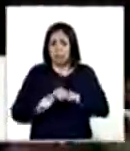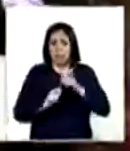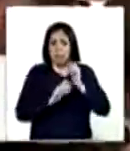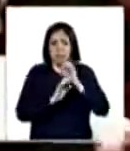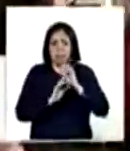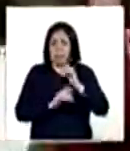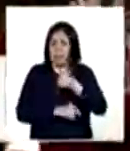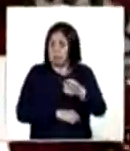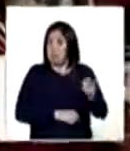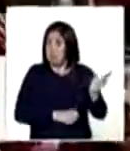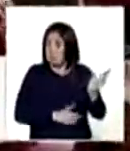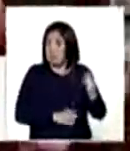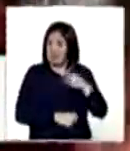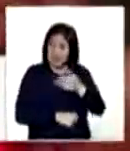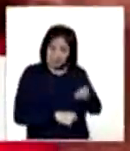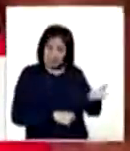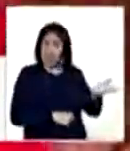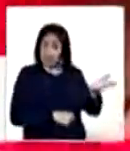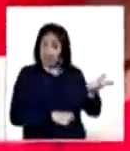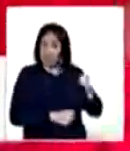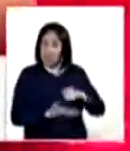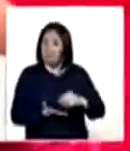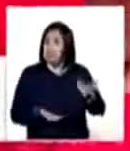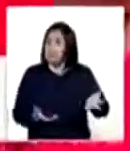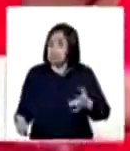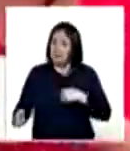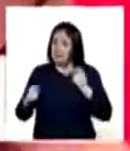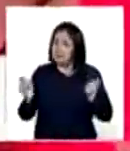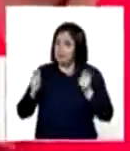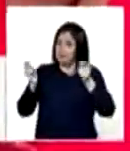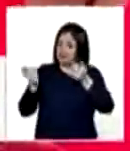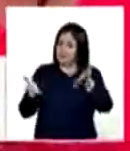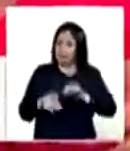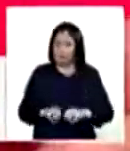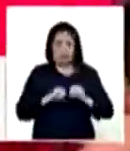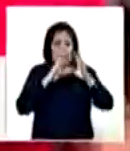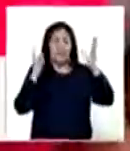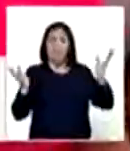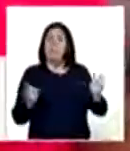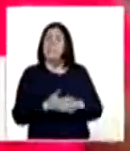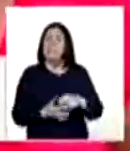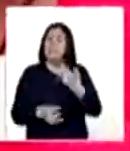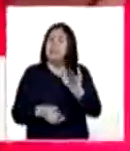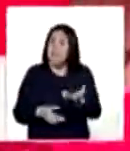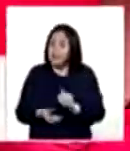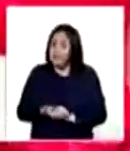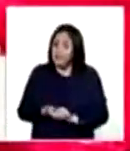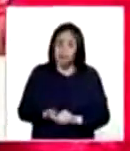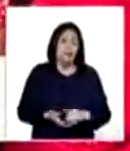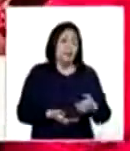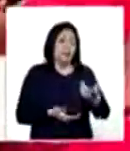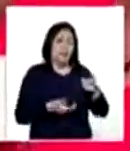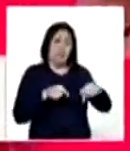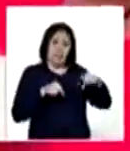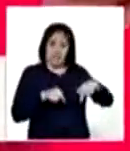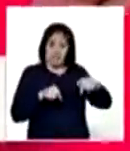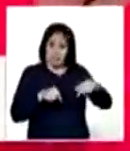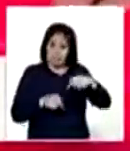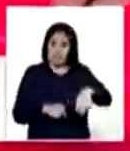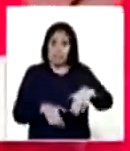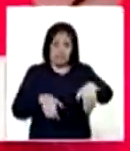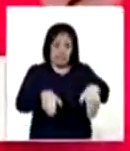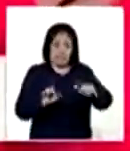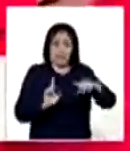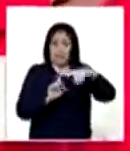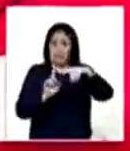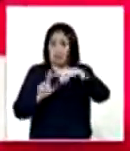Y compañeras, así es como se vive el Día de los Santos aquí en el cementerio Santa